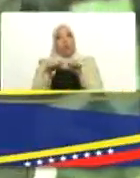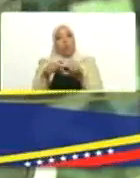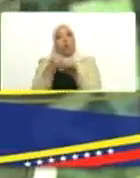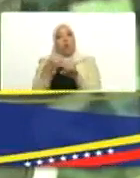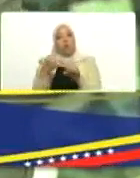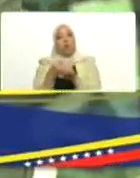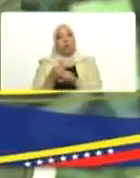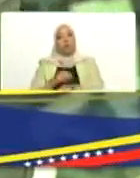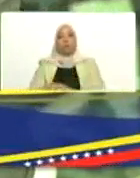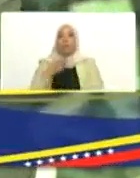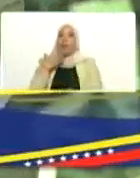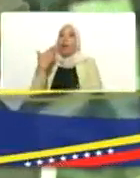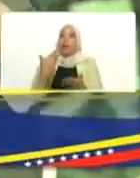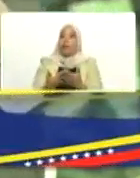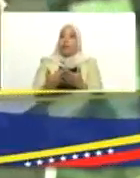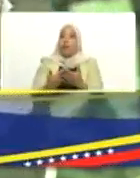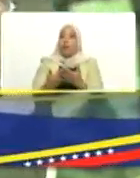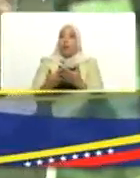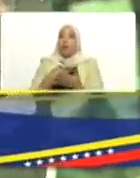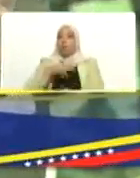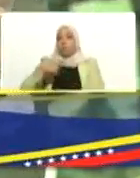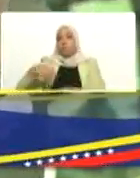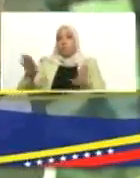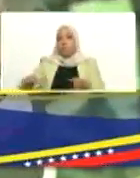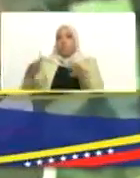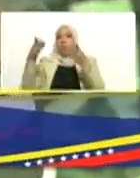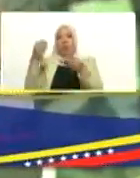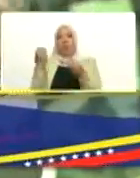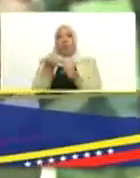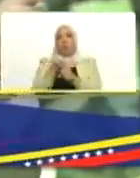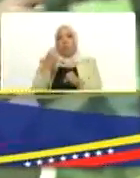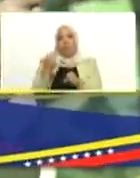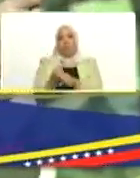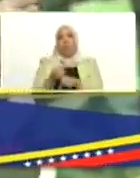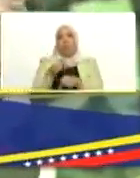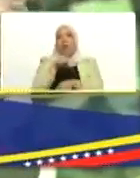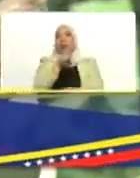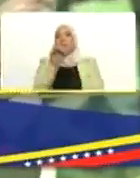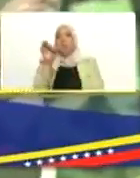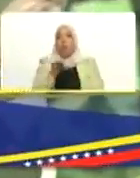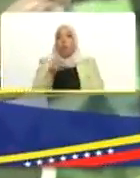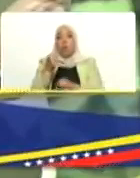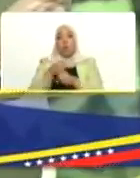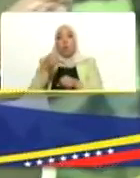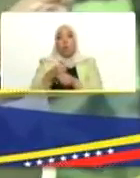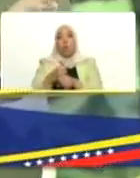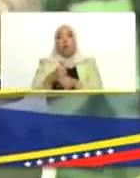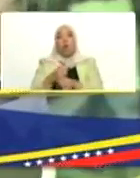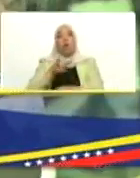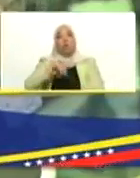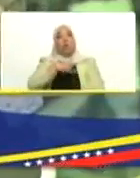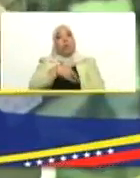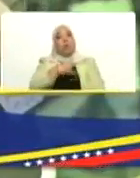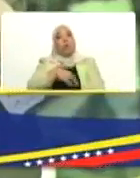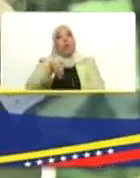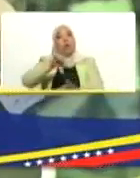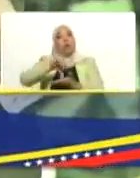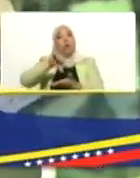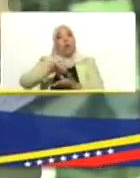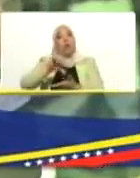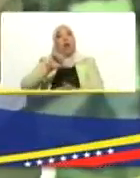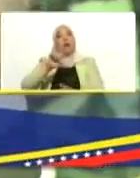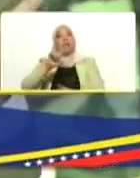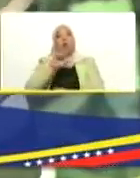áreas verdes. Asimismo, el mantenimiento de los edificios recuperados. Son 100 edificios que tiene esta ciudad universitaria, ya